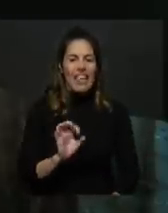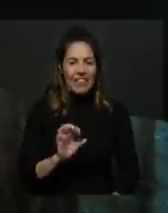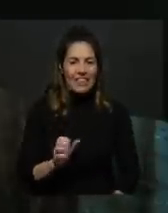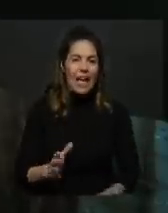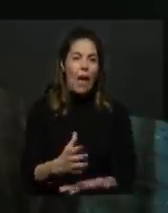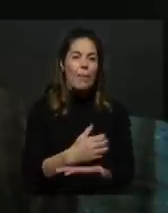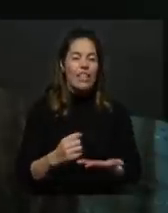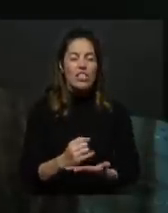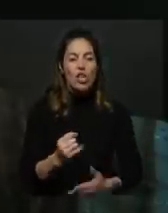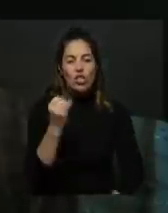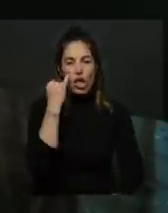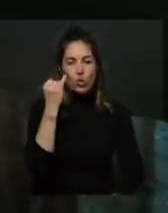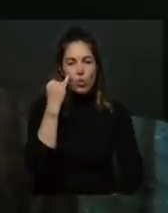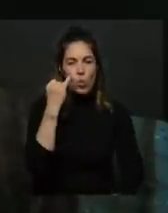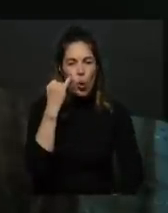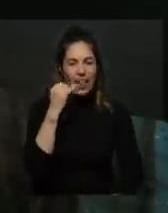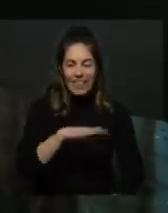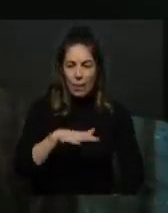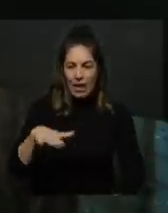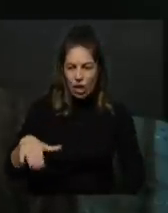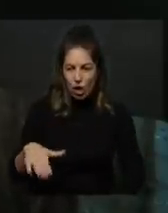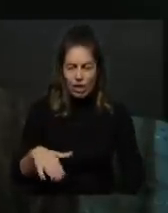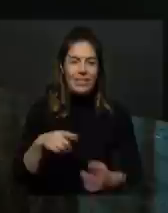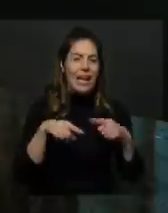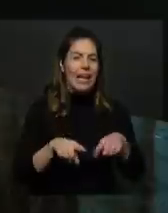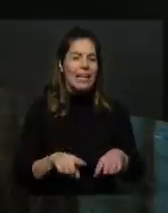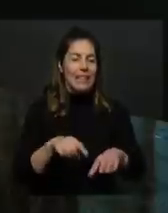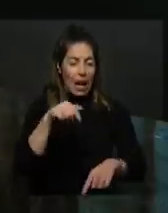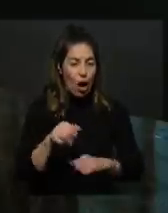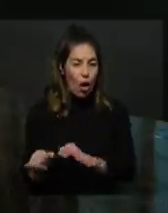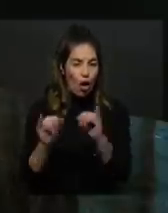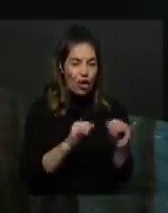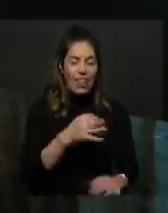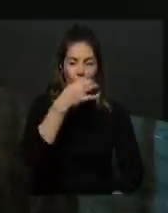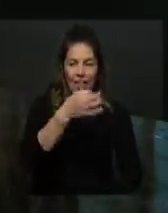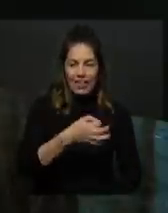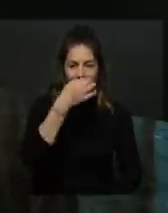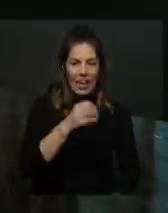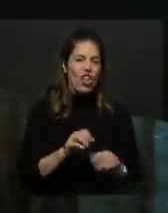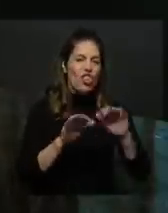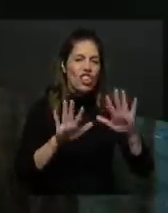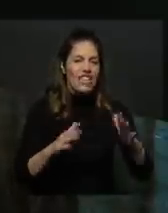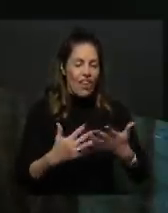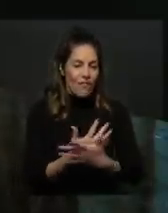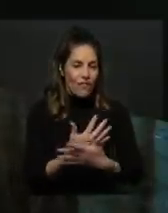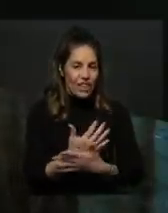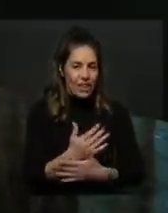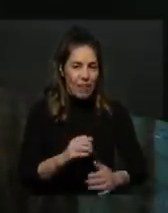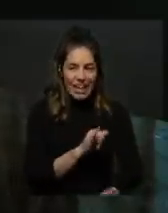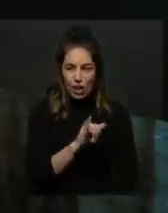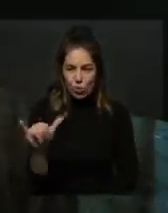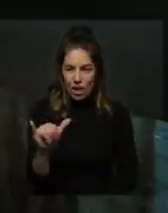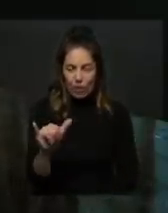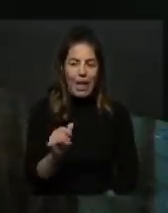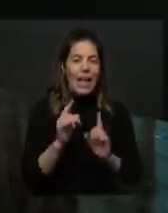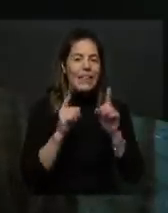sexual de menores desde esta jornada van a estar declarando las diez víctimas que hicieron la denuncia en otro